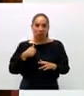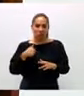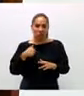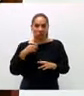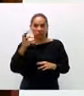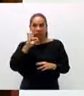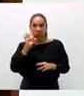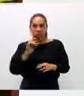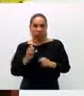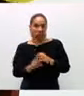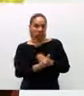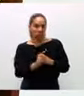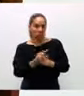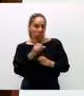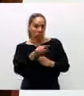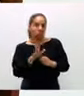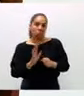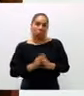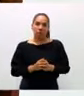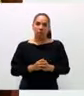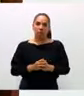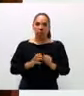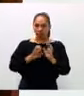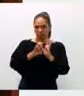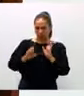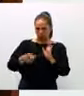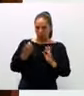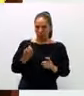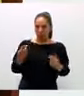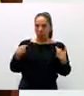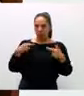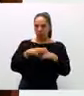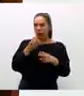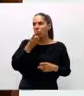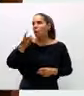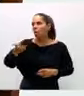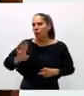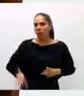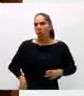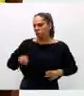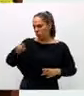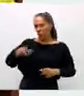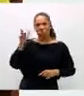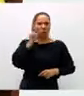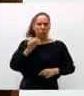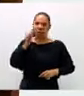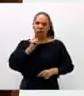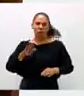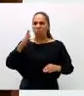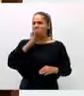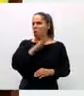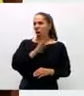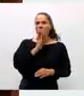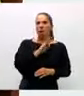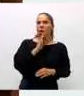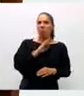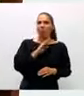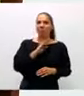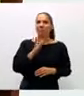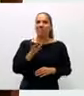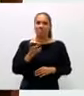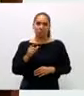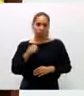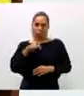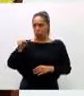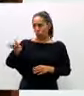dice, es que tú siempre haces todo mal, es que yo te dije y tú no pusiste atención, yo hice todo bien, esta no es mi